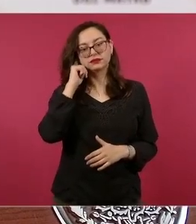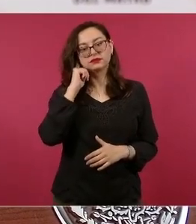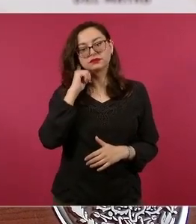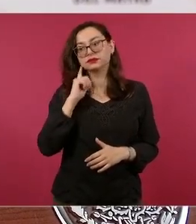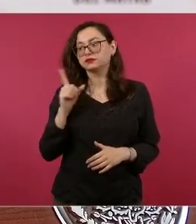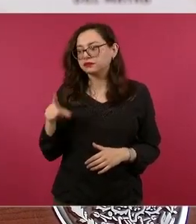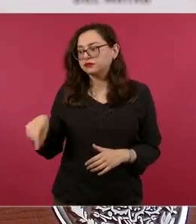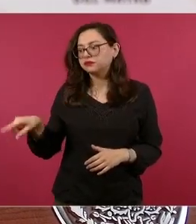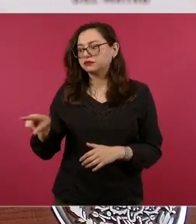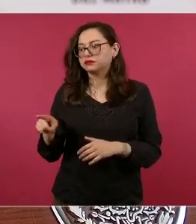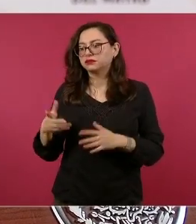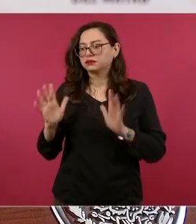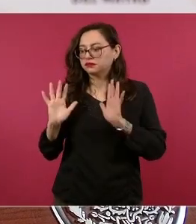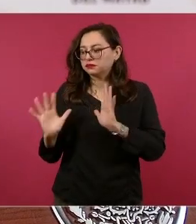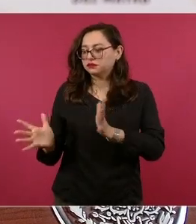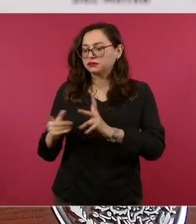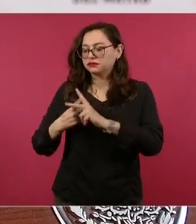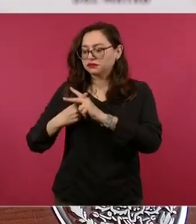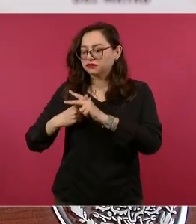trabajando con la gente